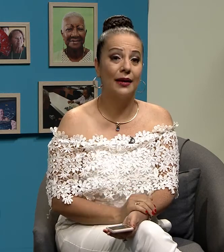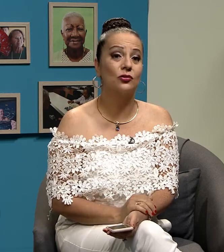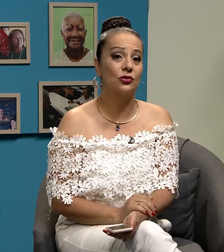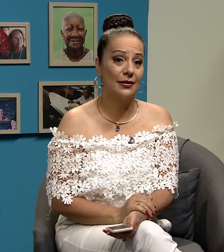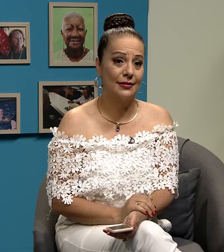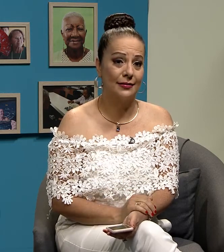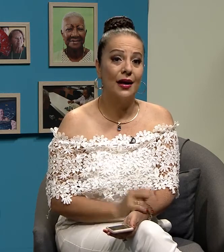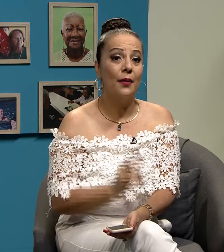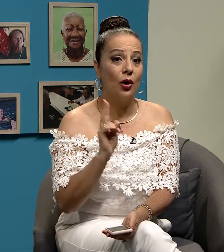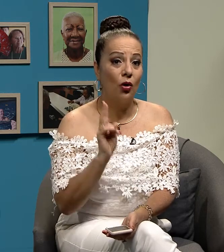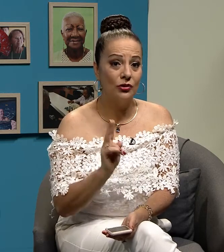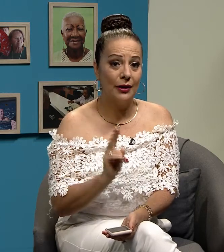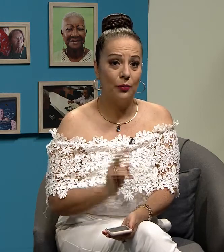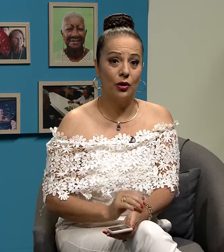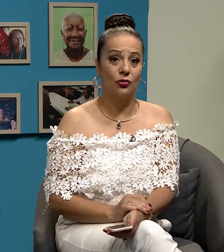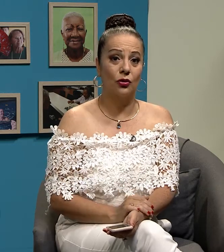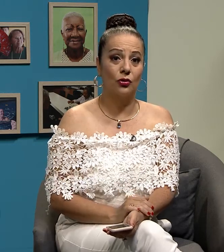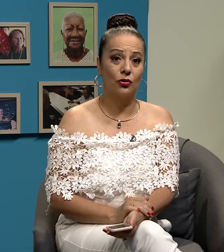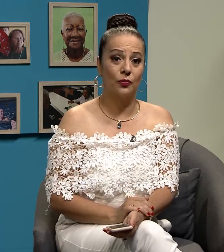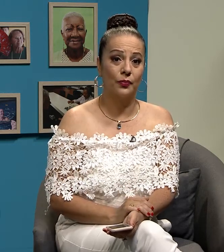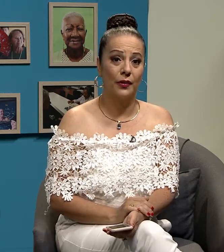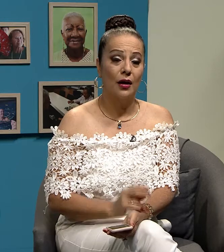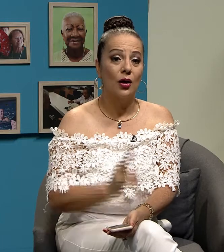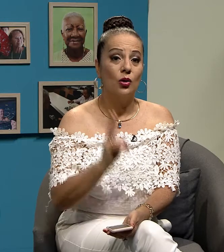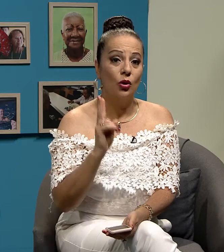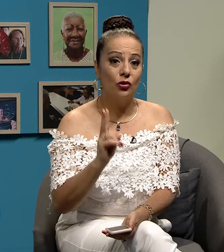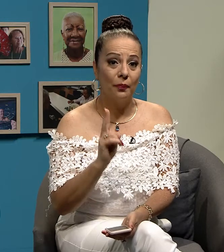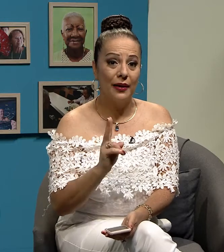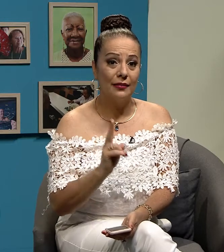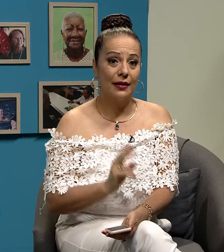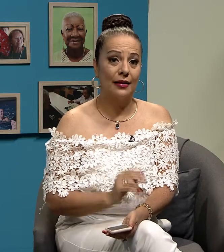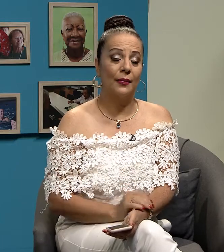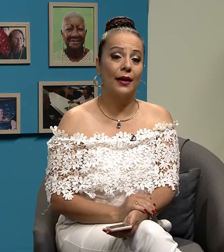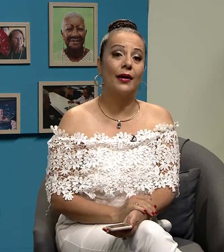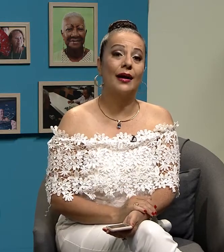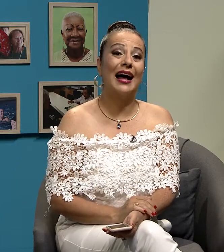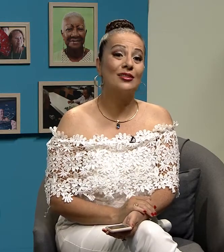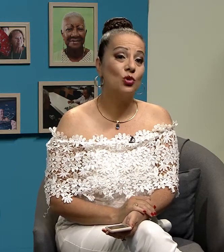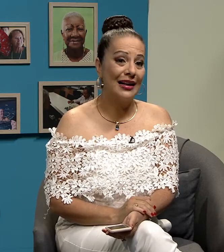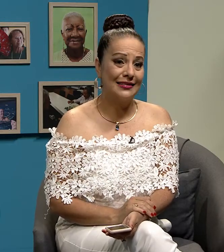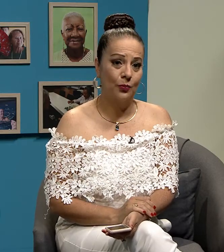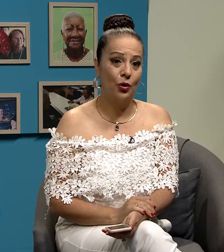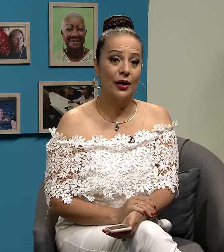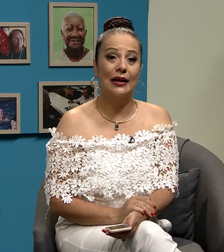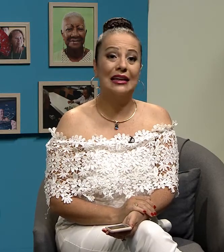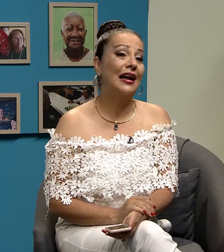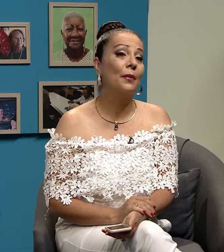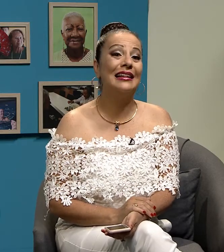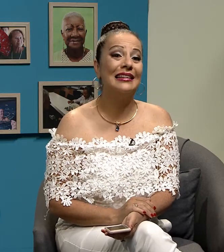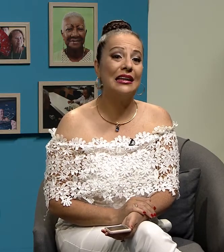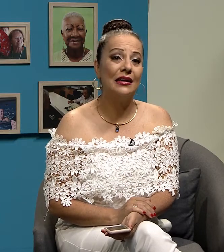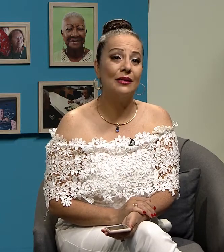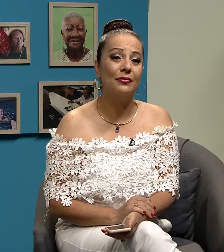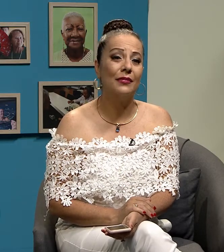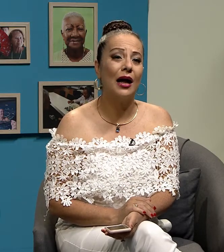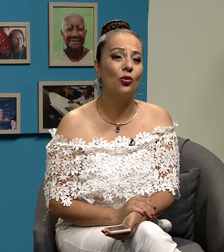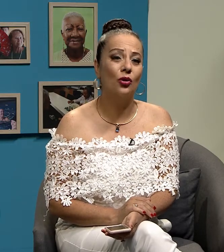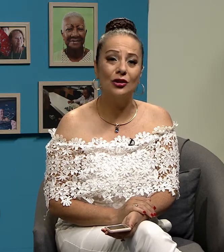la semana a sus casas. Me consta porque los conozco. 2 veces a la semana van a su casa porque